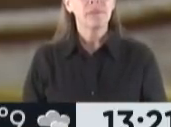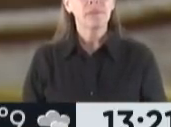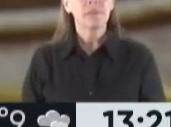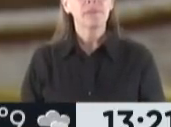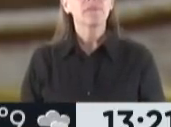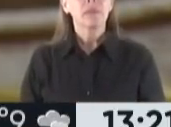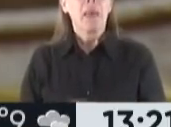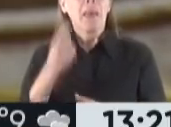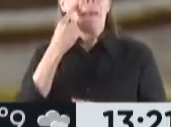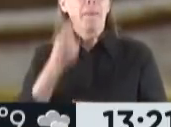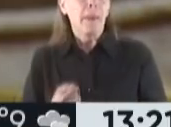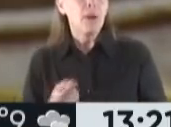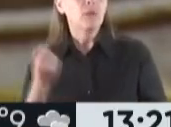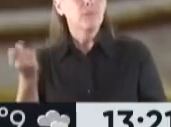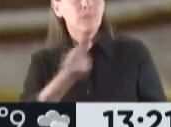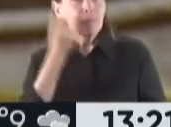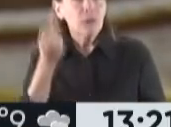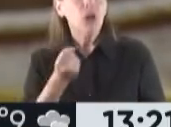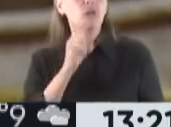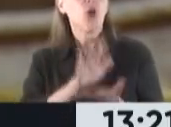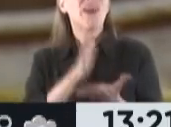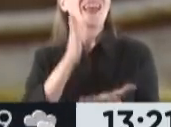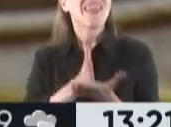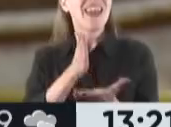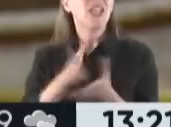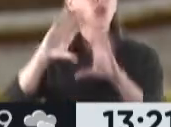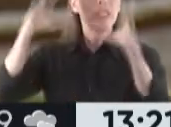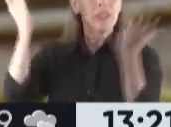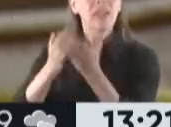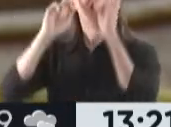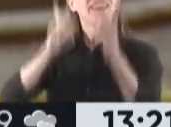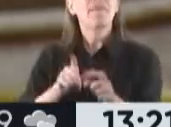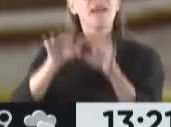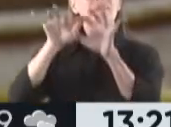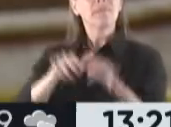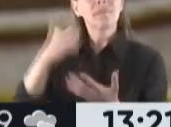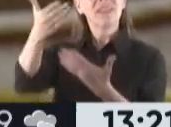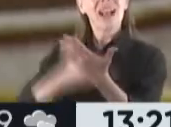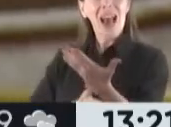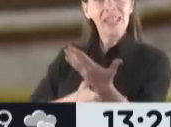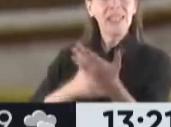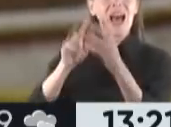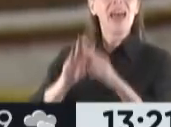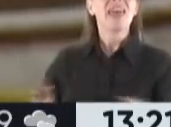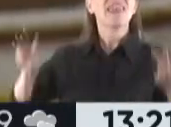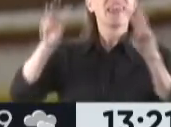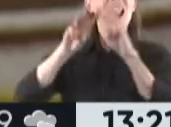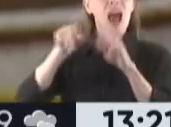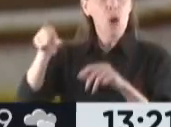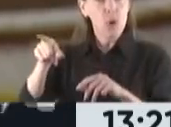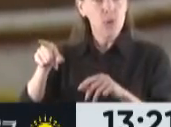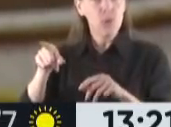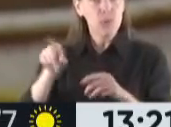de los valores importantísimos de derecho internacional y de la Carta de las Naciones Unidas, infringidas por la